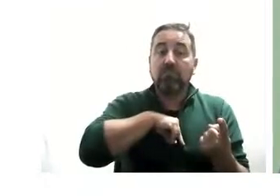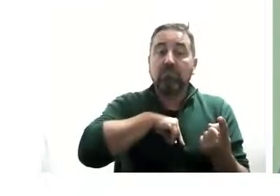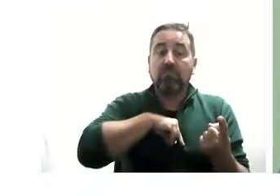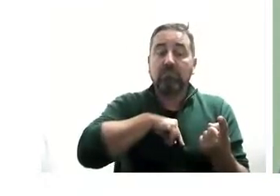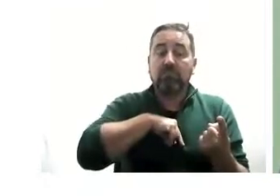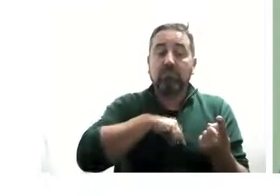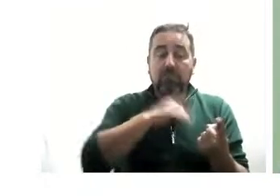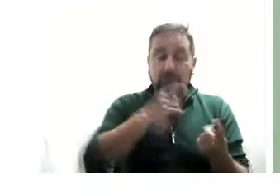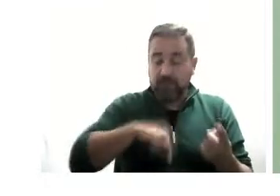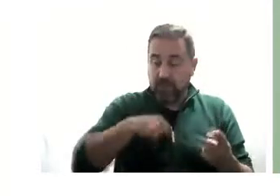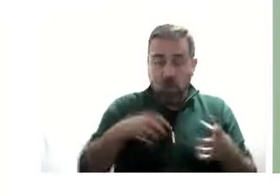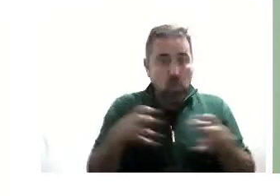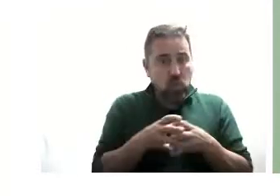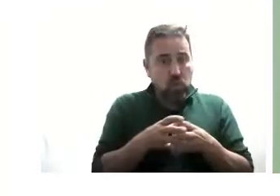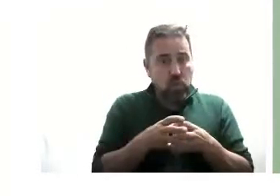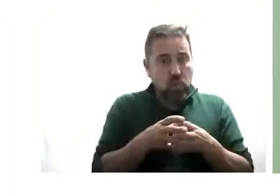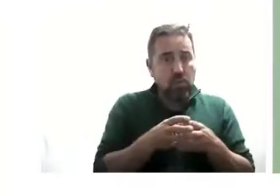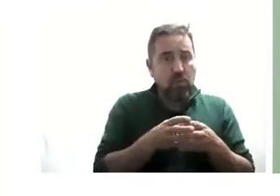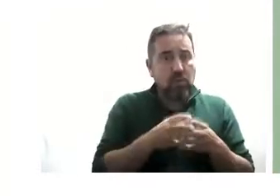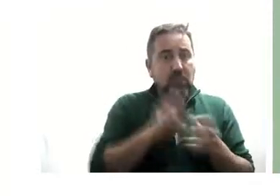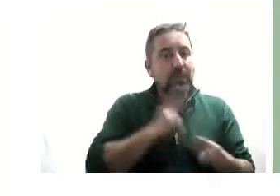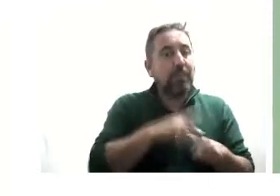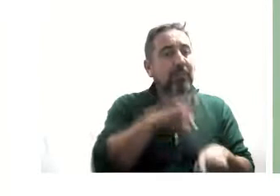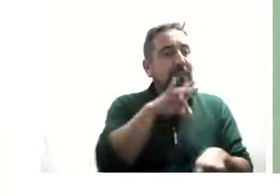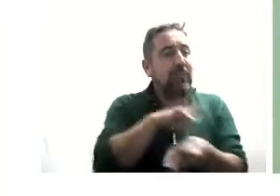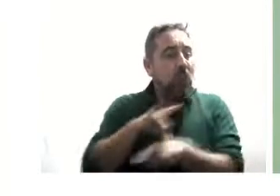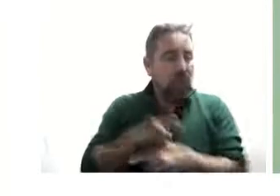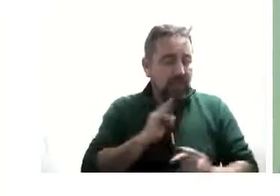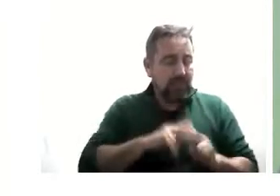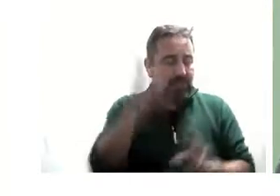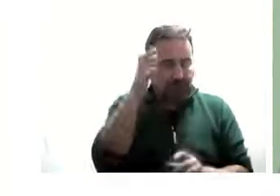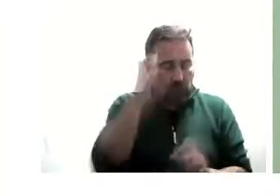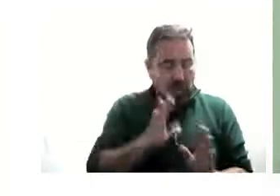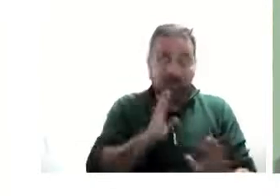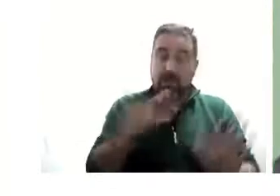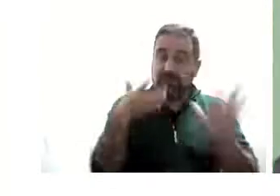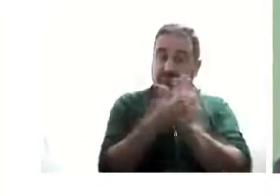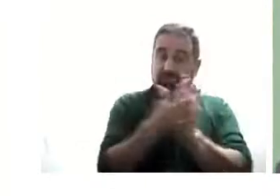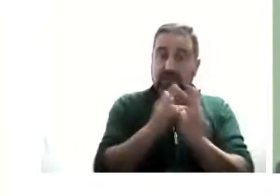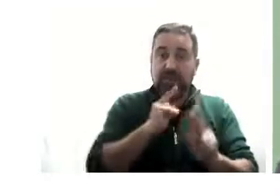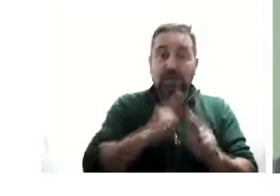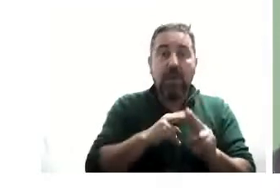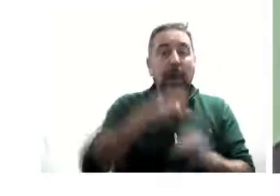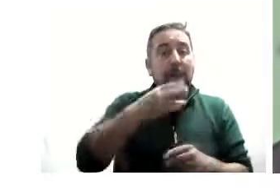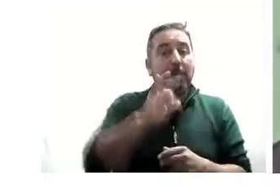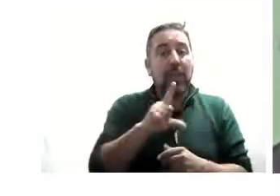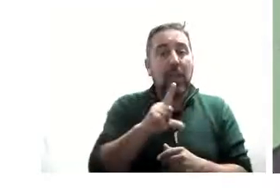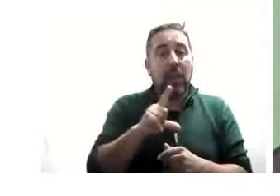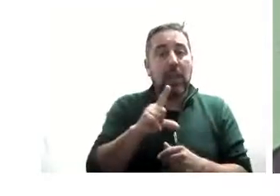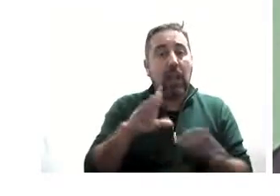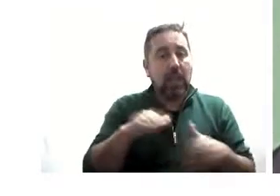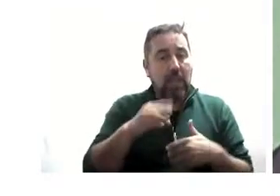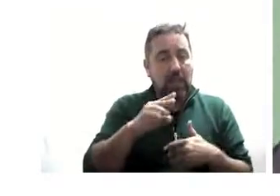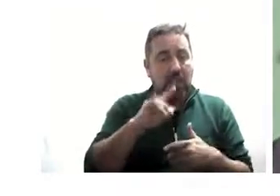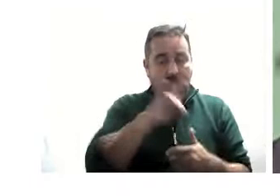mano del grupo de patologías sensoriales, como muy bien ha explicado Miguel Ángel Moreno.